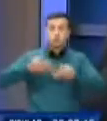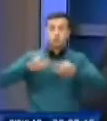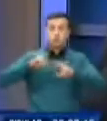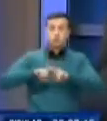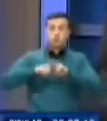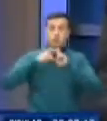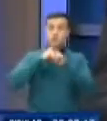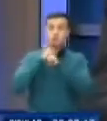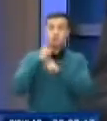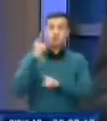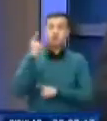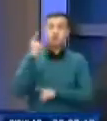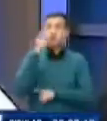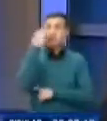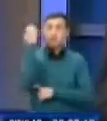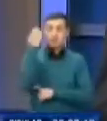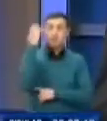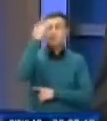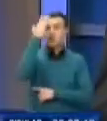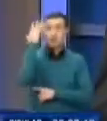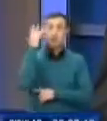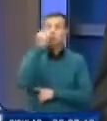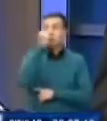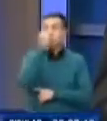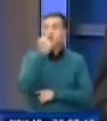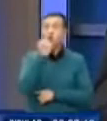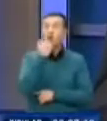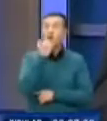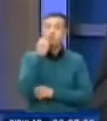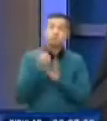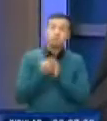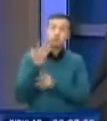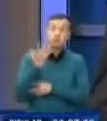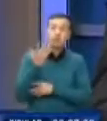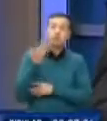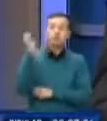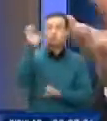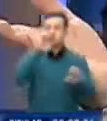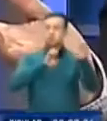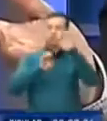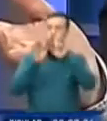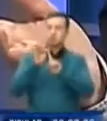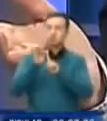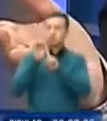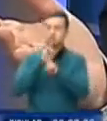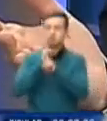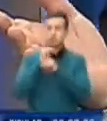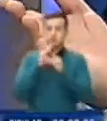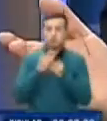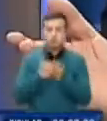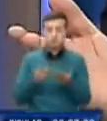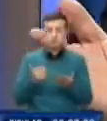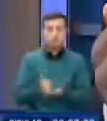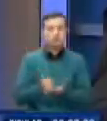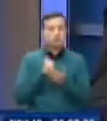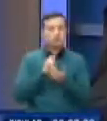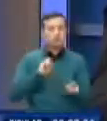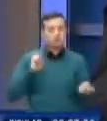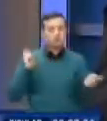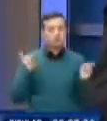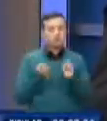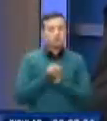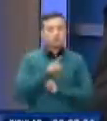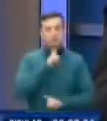alerta naranja de alerta roja y eso realmente gracias es lo que lo que marca el cambio por eso